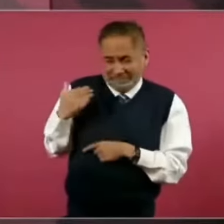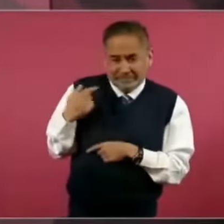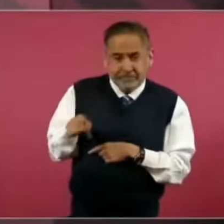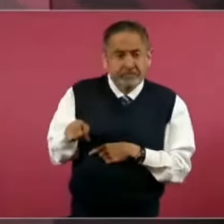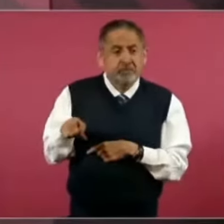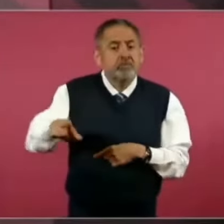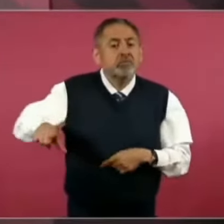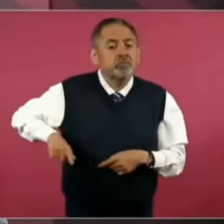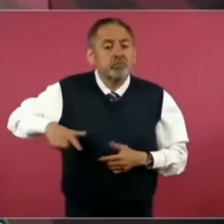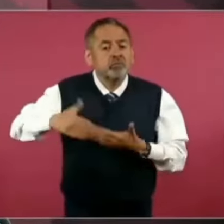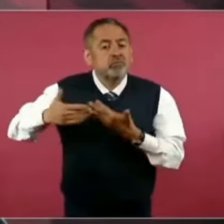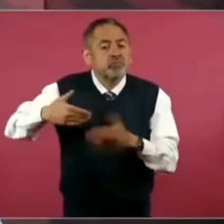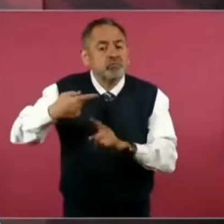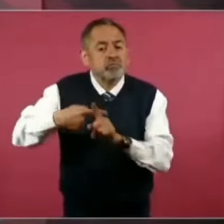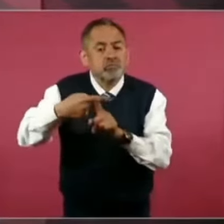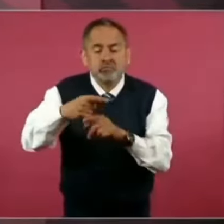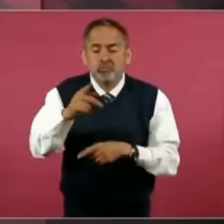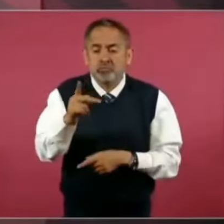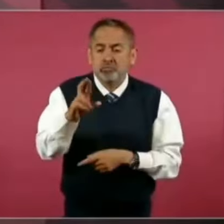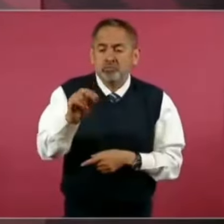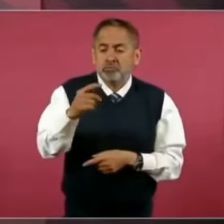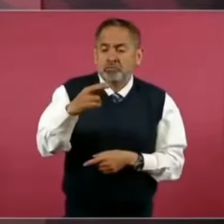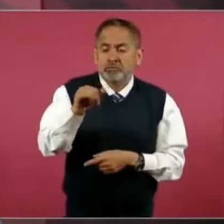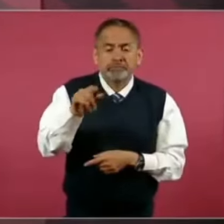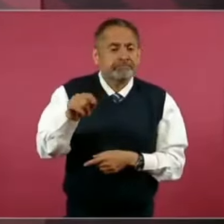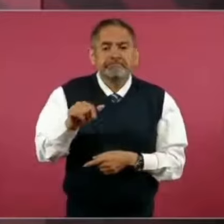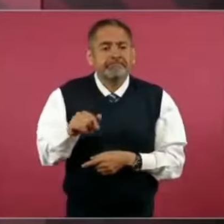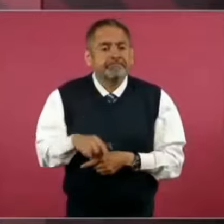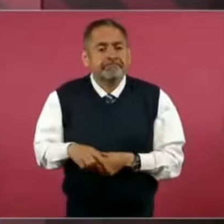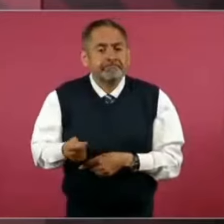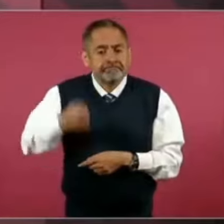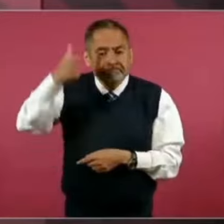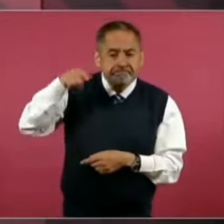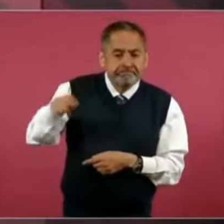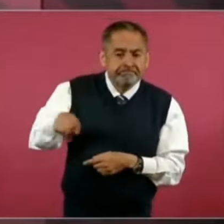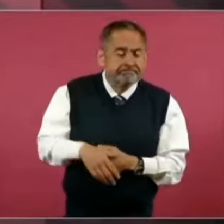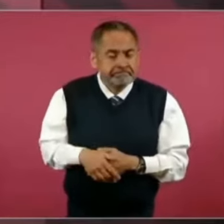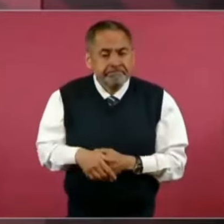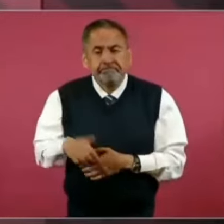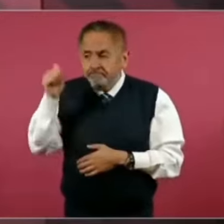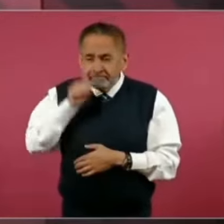un gobierno progresista, nunca en la historia, siempre